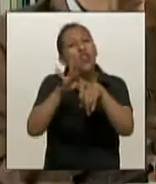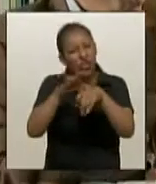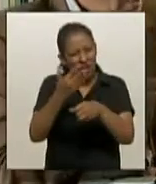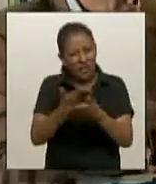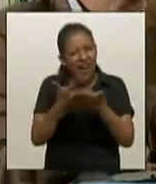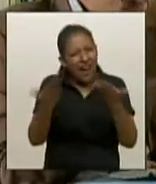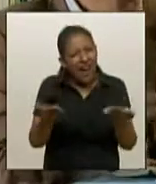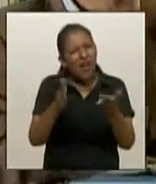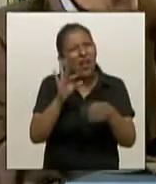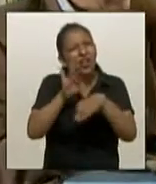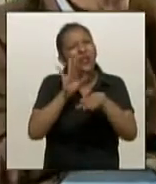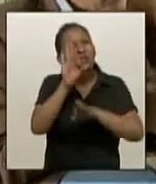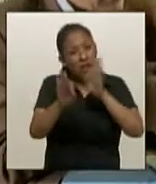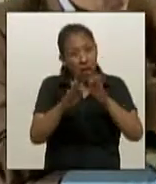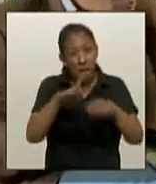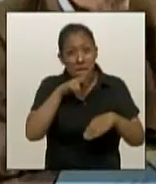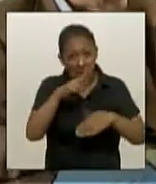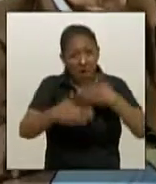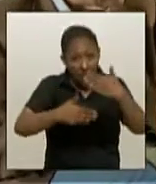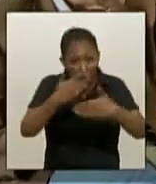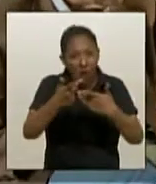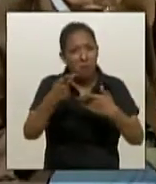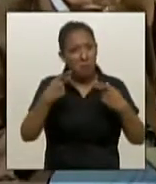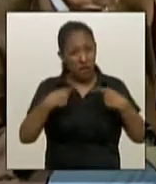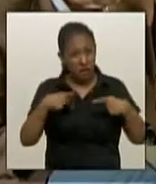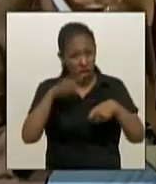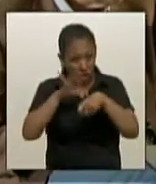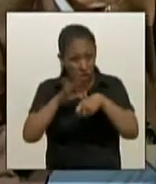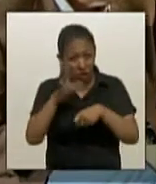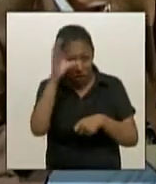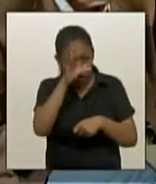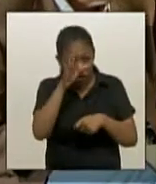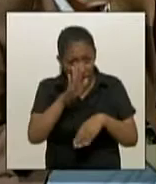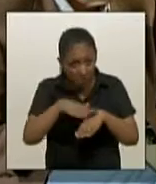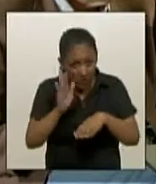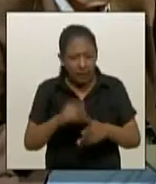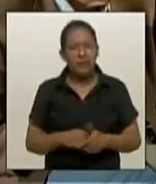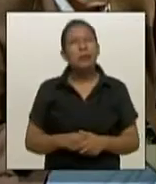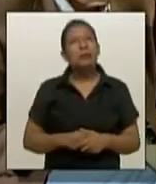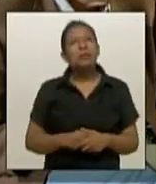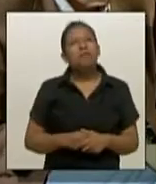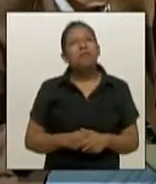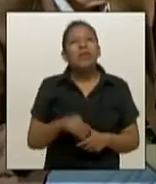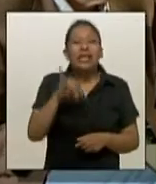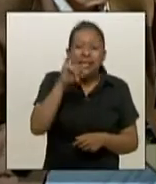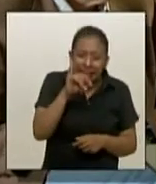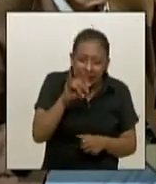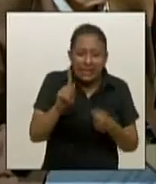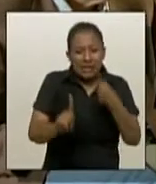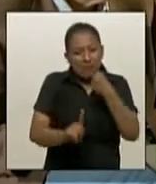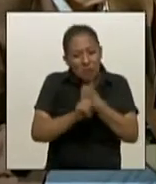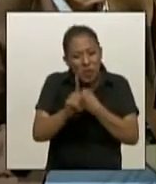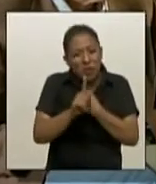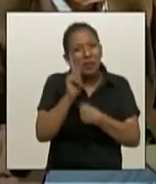momentos, Alejandro? ¿Hay un avance? ¿Hay una mayor conciencia de esta realidad? El problema es que,